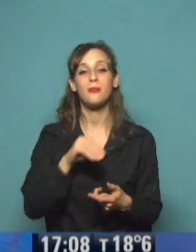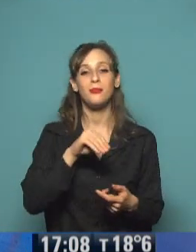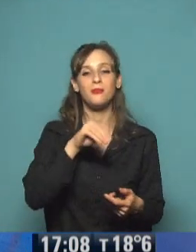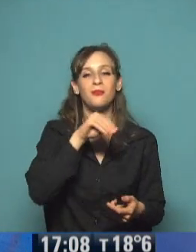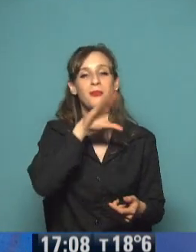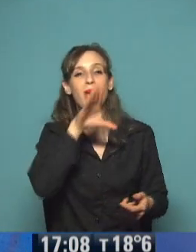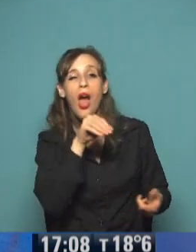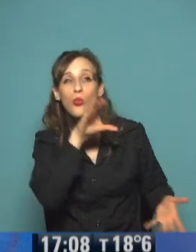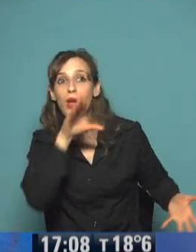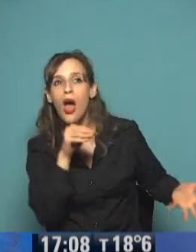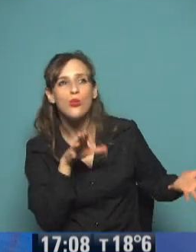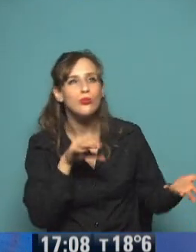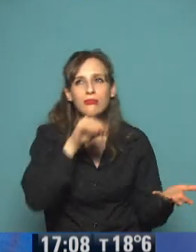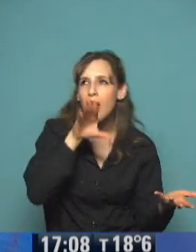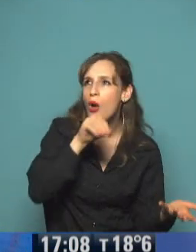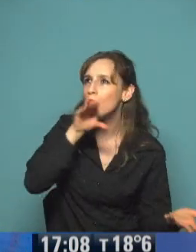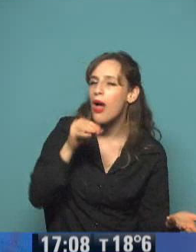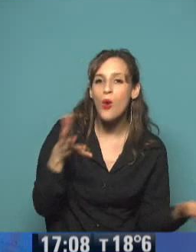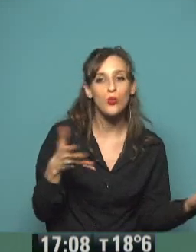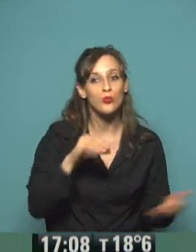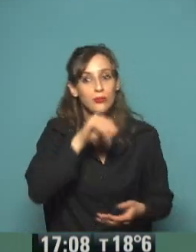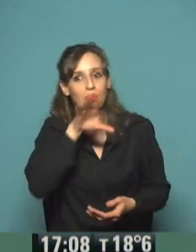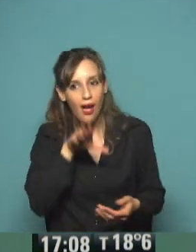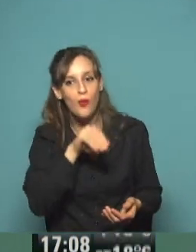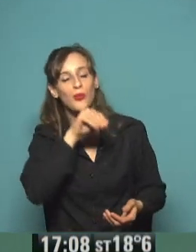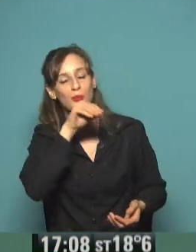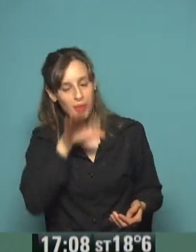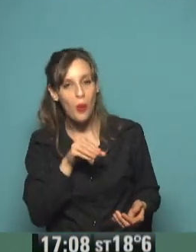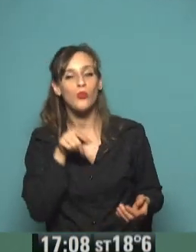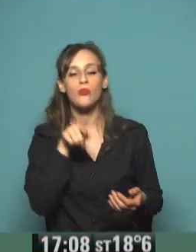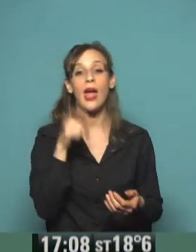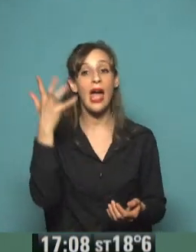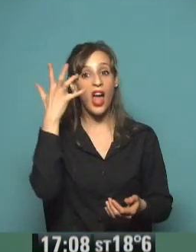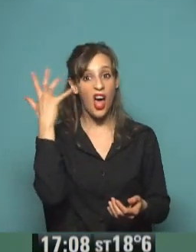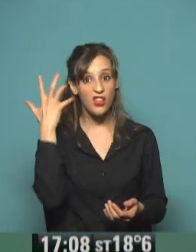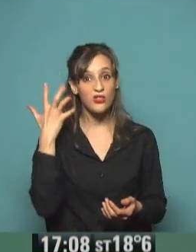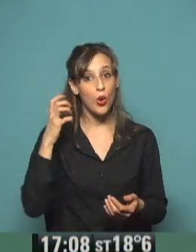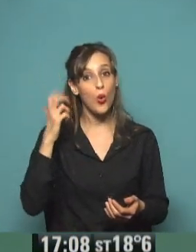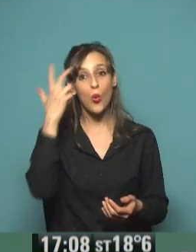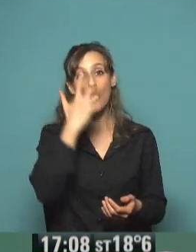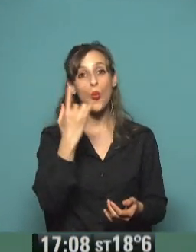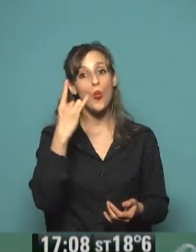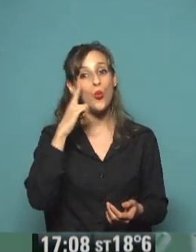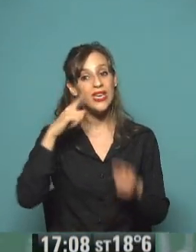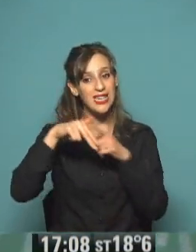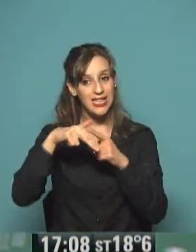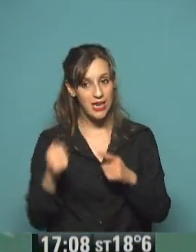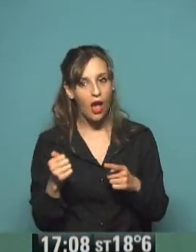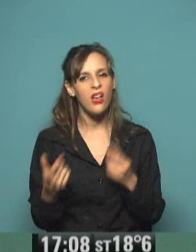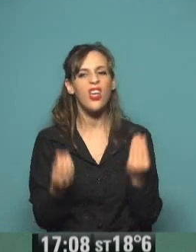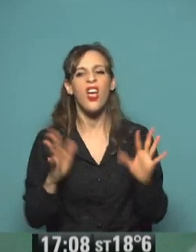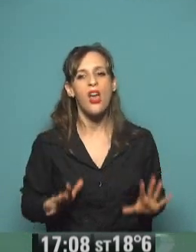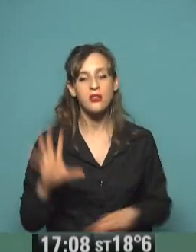por aquí, miau, miau por allá, miau, miau por acá. El gatito guiña, maulla y trepa a los